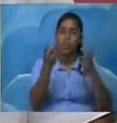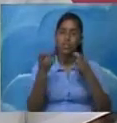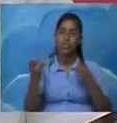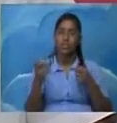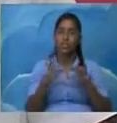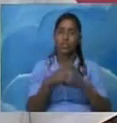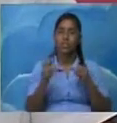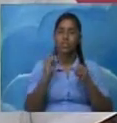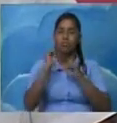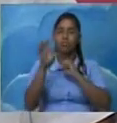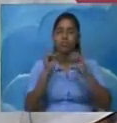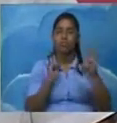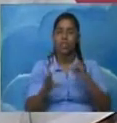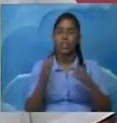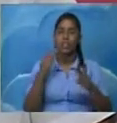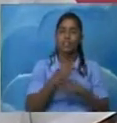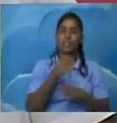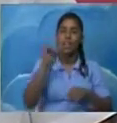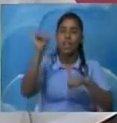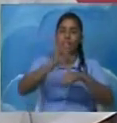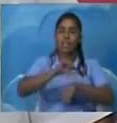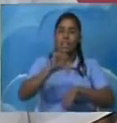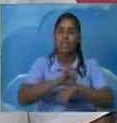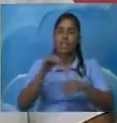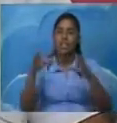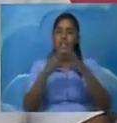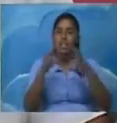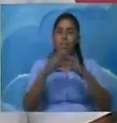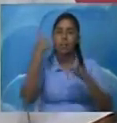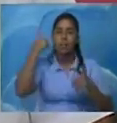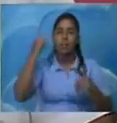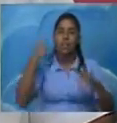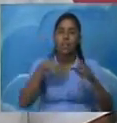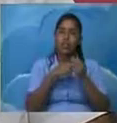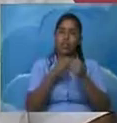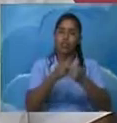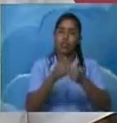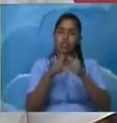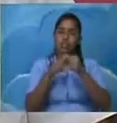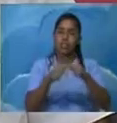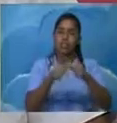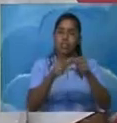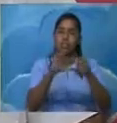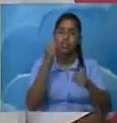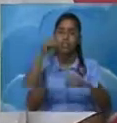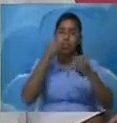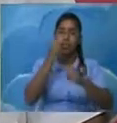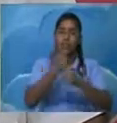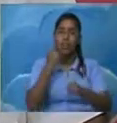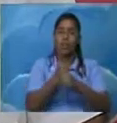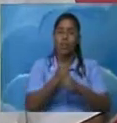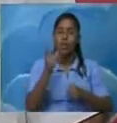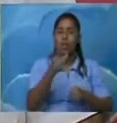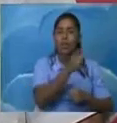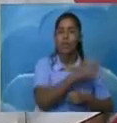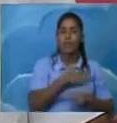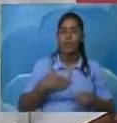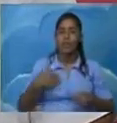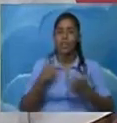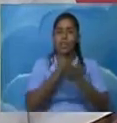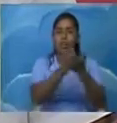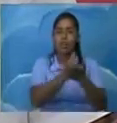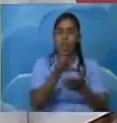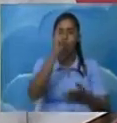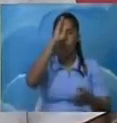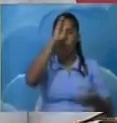los reparte entre las iglesias y las asociaciones para que ellos sigan haciendo su trabajo. La gente quiere ayudar, los